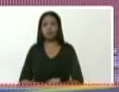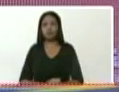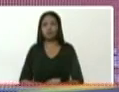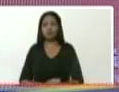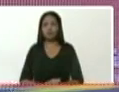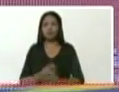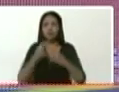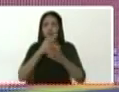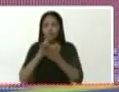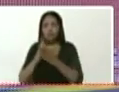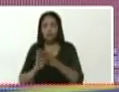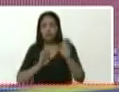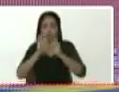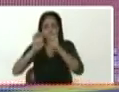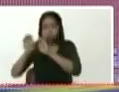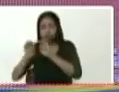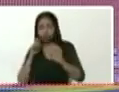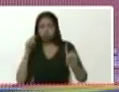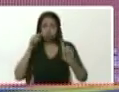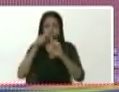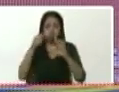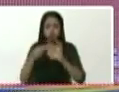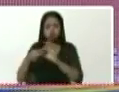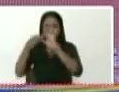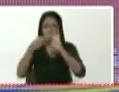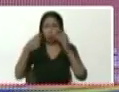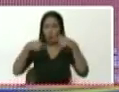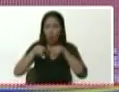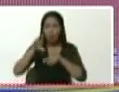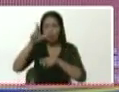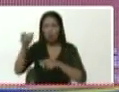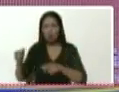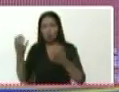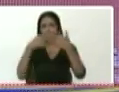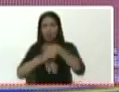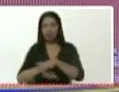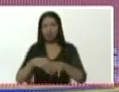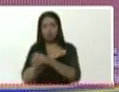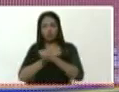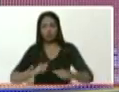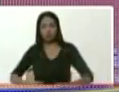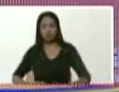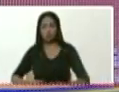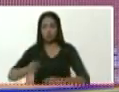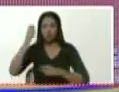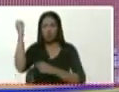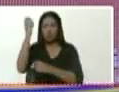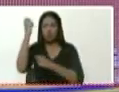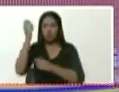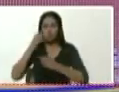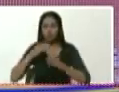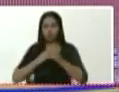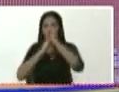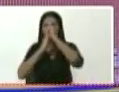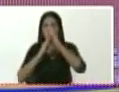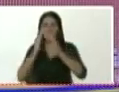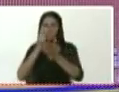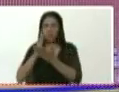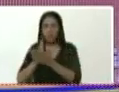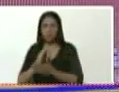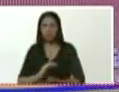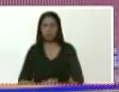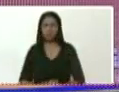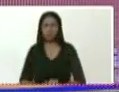Pasando todas las pruebas del destino en unión cívico-militar. En la vanguardia, insisto en el concepto. La Fuerza Armada